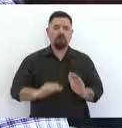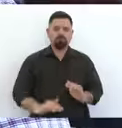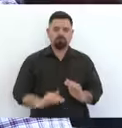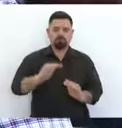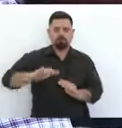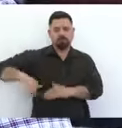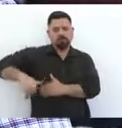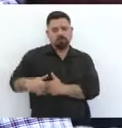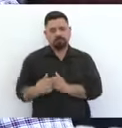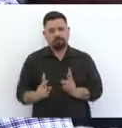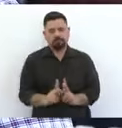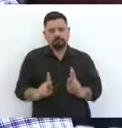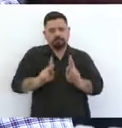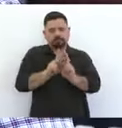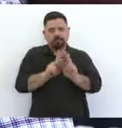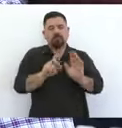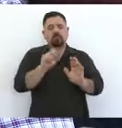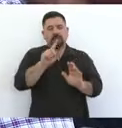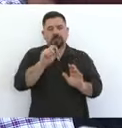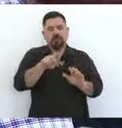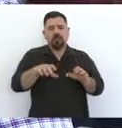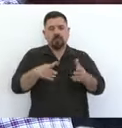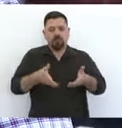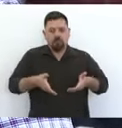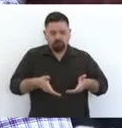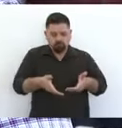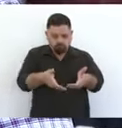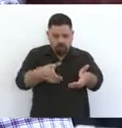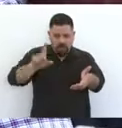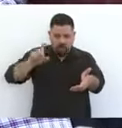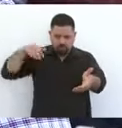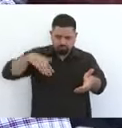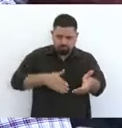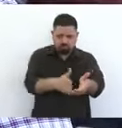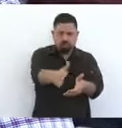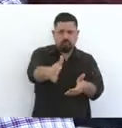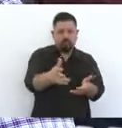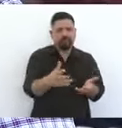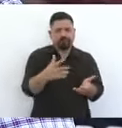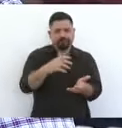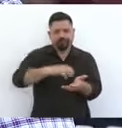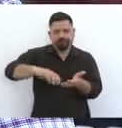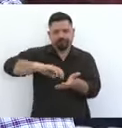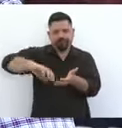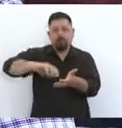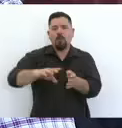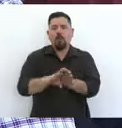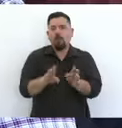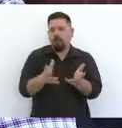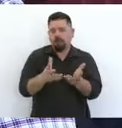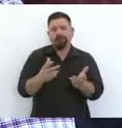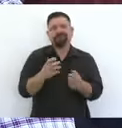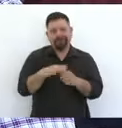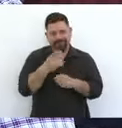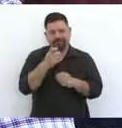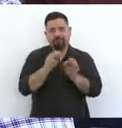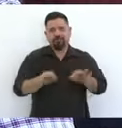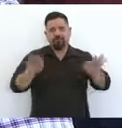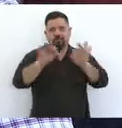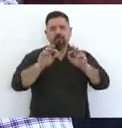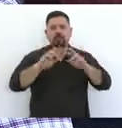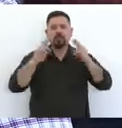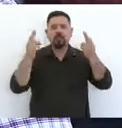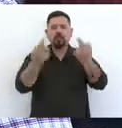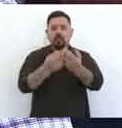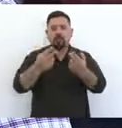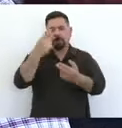y esperamos seguir teniendo pues todo este tipo de reuniones para poder seguirle dando